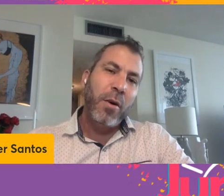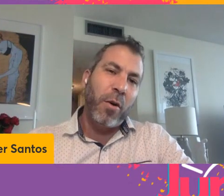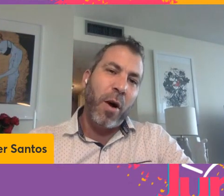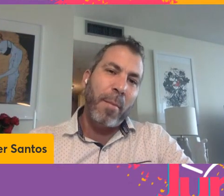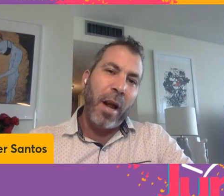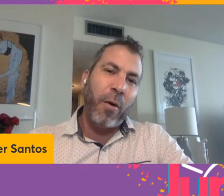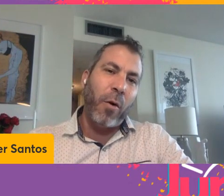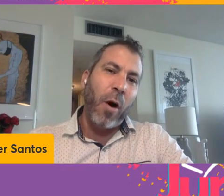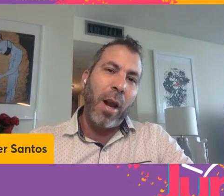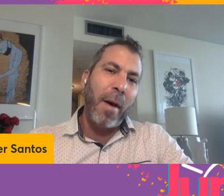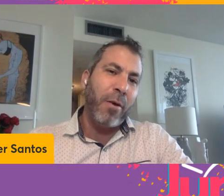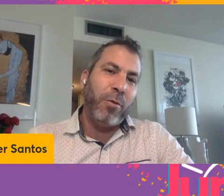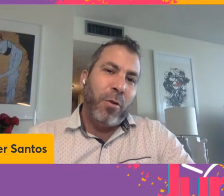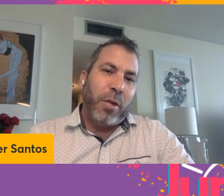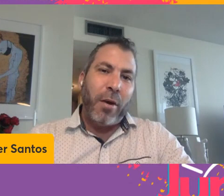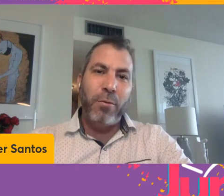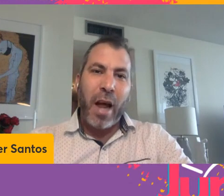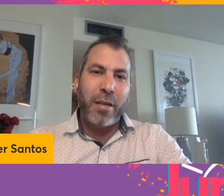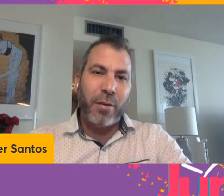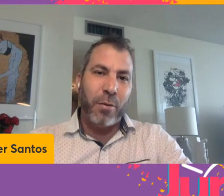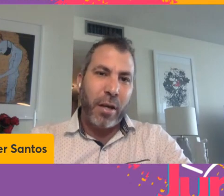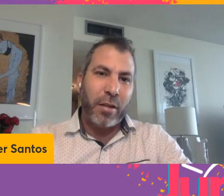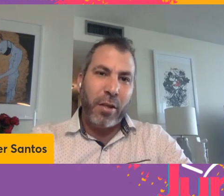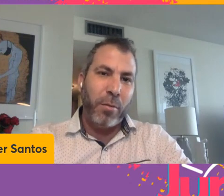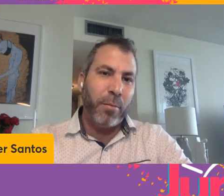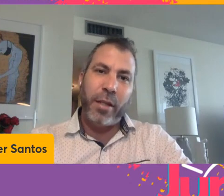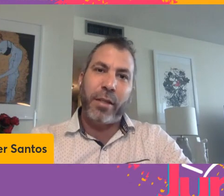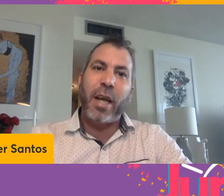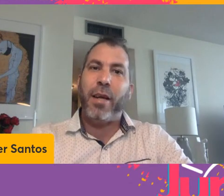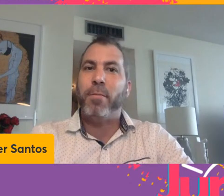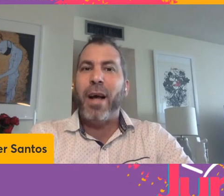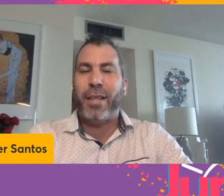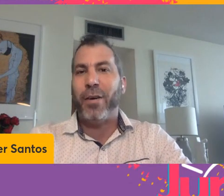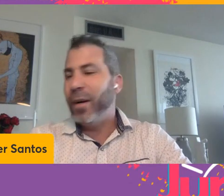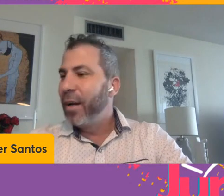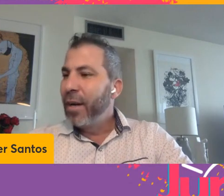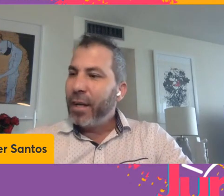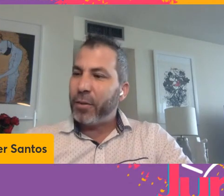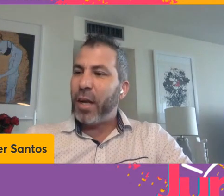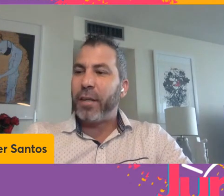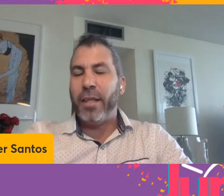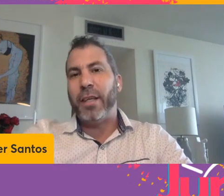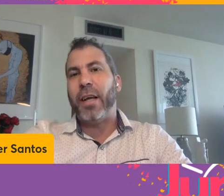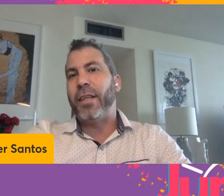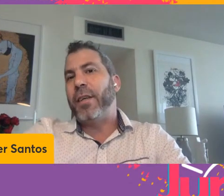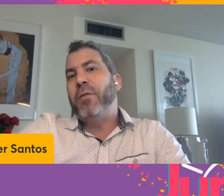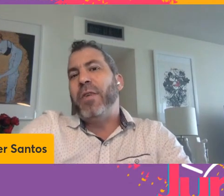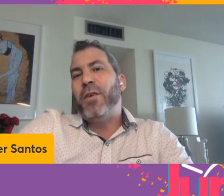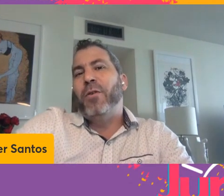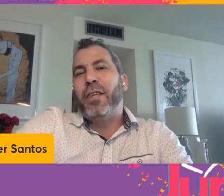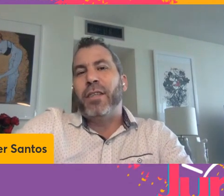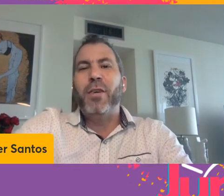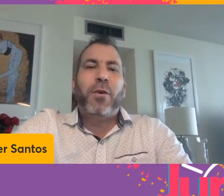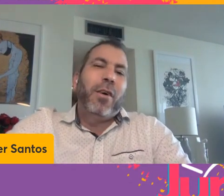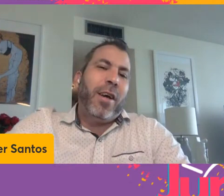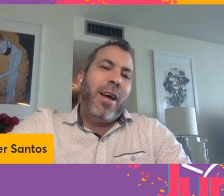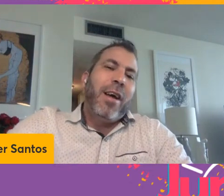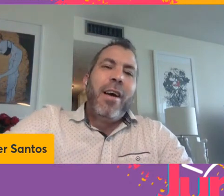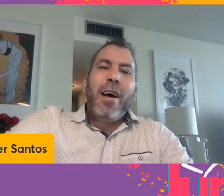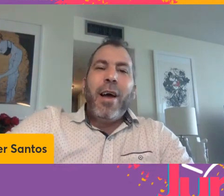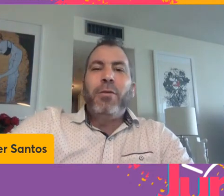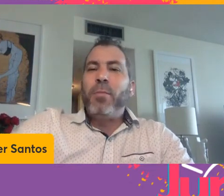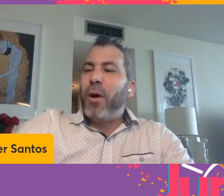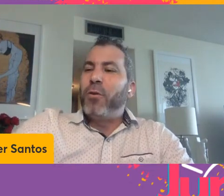los alemanes. O sea, un nazi, un asesino en serie, masa, ¿no? Entonces es así, o sea, no, Fidel no es un asesino,